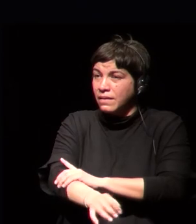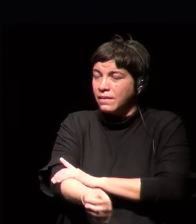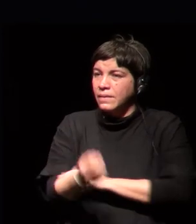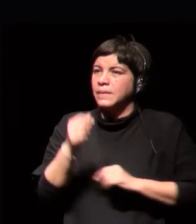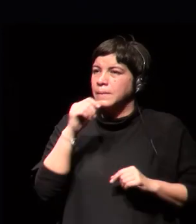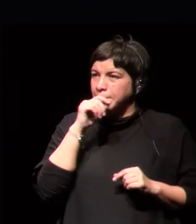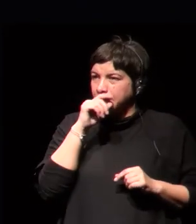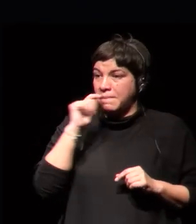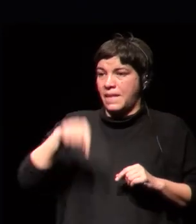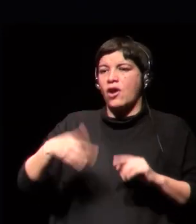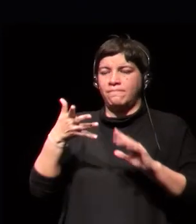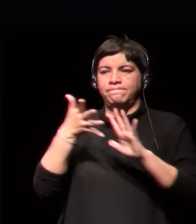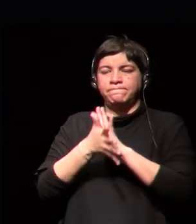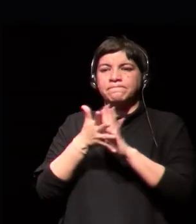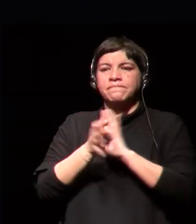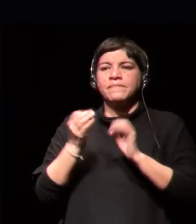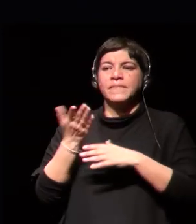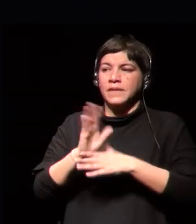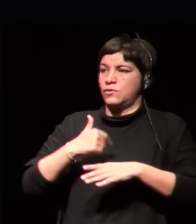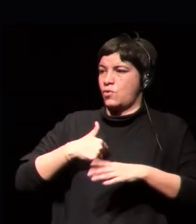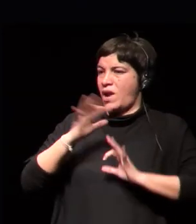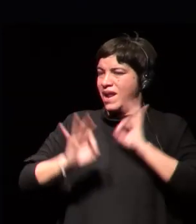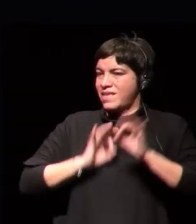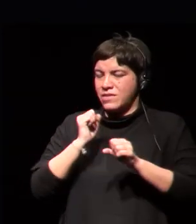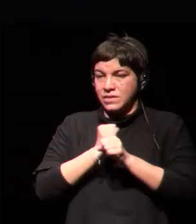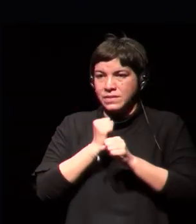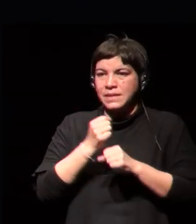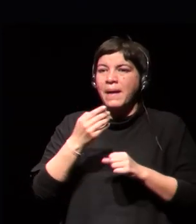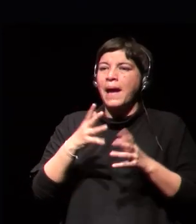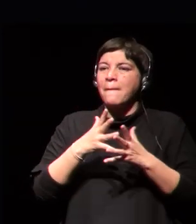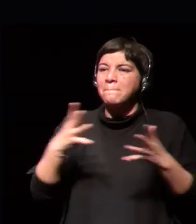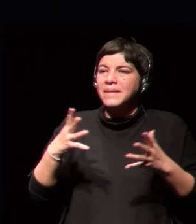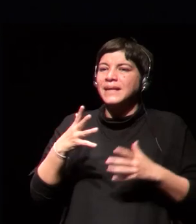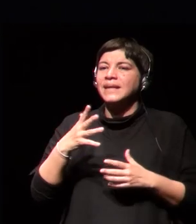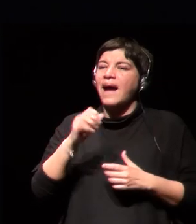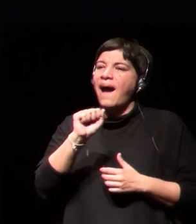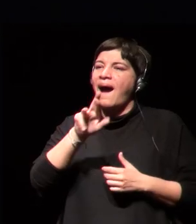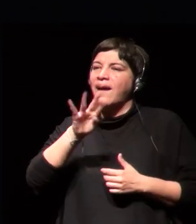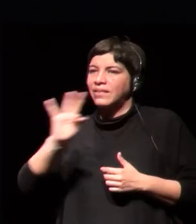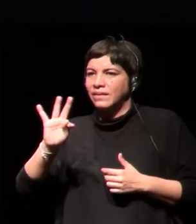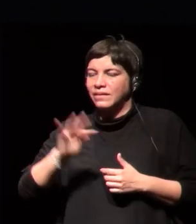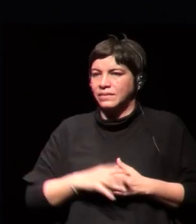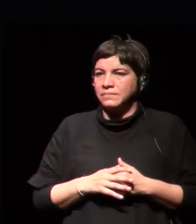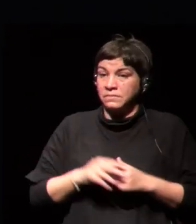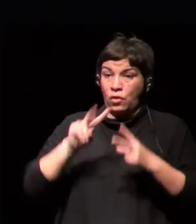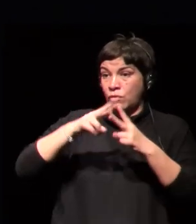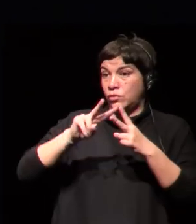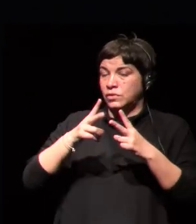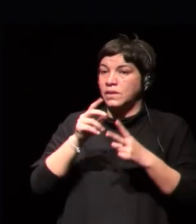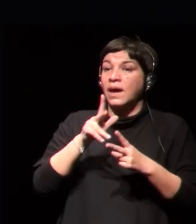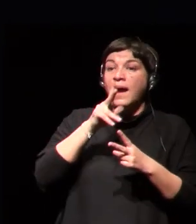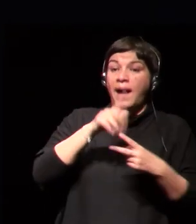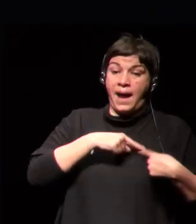la que trabajo, Big Heart o Big Art, como queramos. Podemos decir Heart, corazón, o Art,